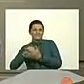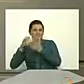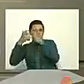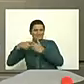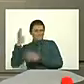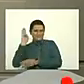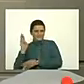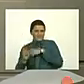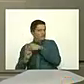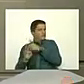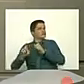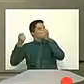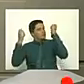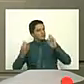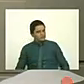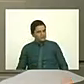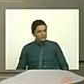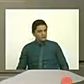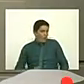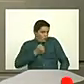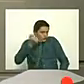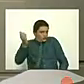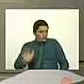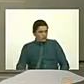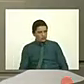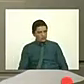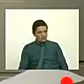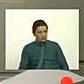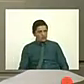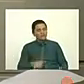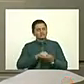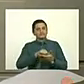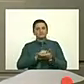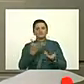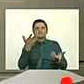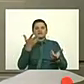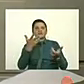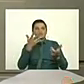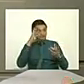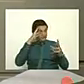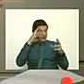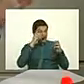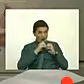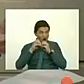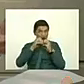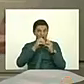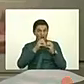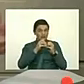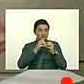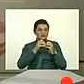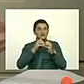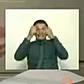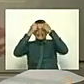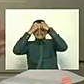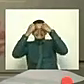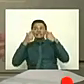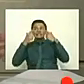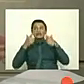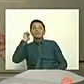es bastante abusivo, ¿por qué? Porque es que una concesión la entrega al Estado a través de